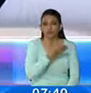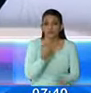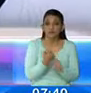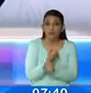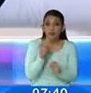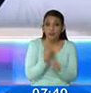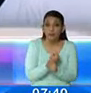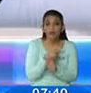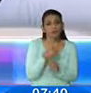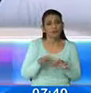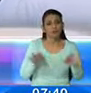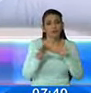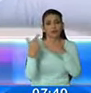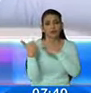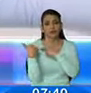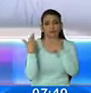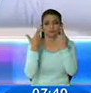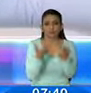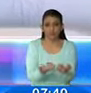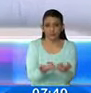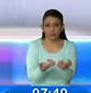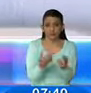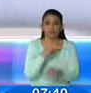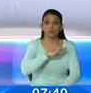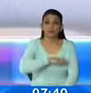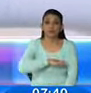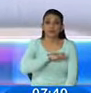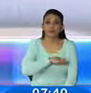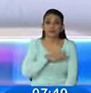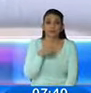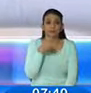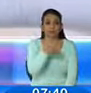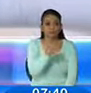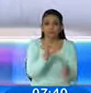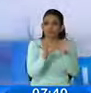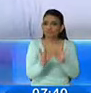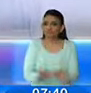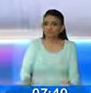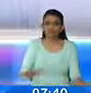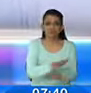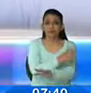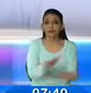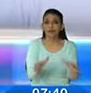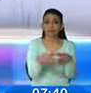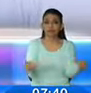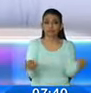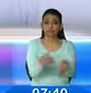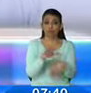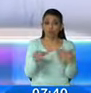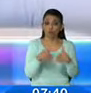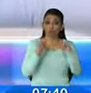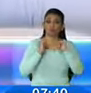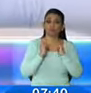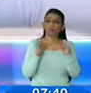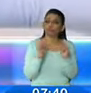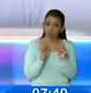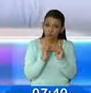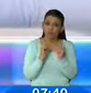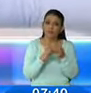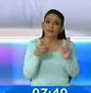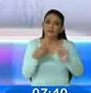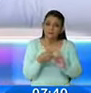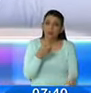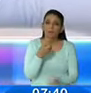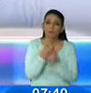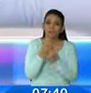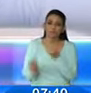de corresponsabilidad. Esto quiere decir que el municipio no viene y hace todo, sino que los vecinos conjuntamente con nosotros aportamos